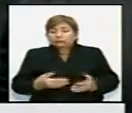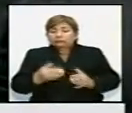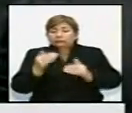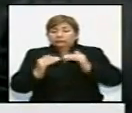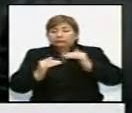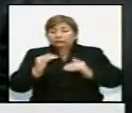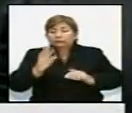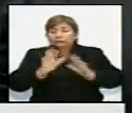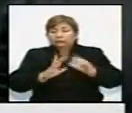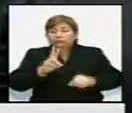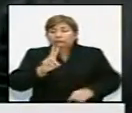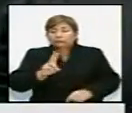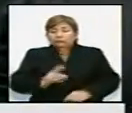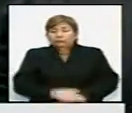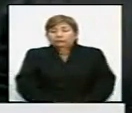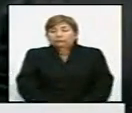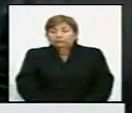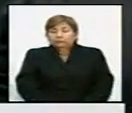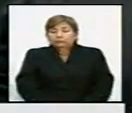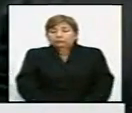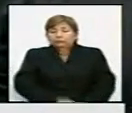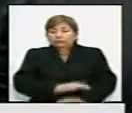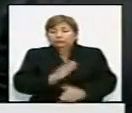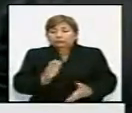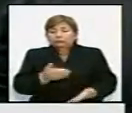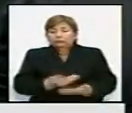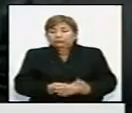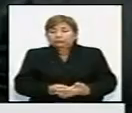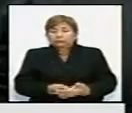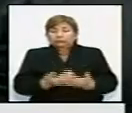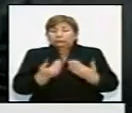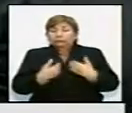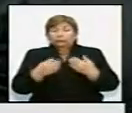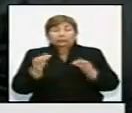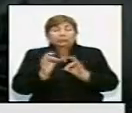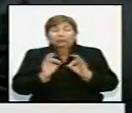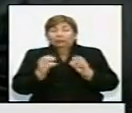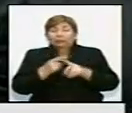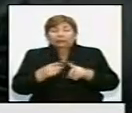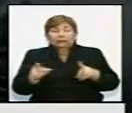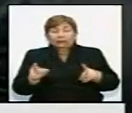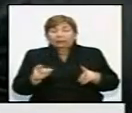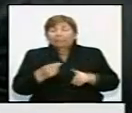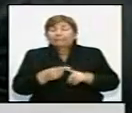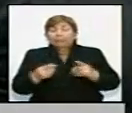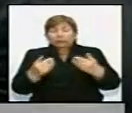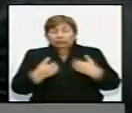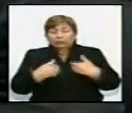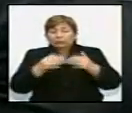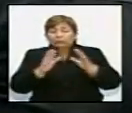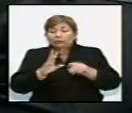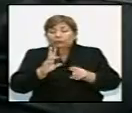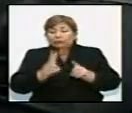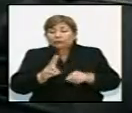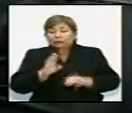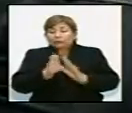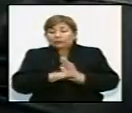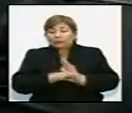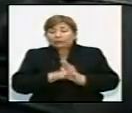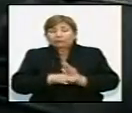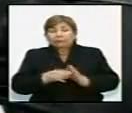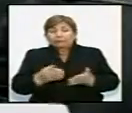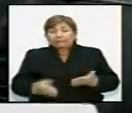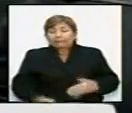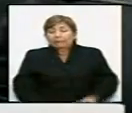promedio 12 para todos, en realidad. No tendríamos una diferenciación, tendríamos solo 12 como nota mínima